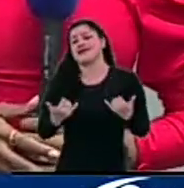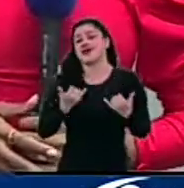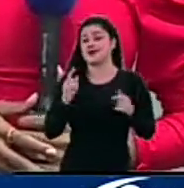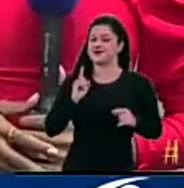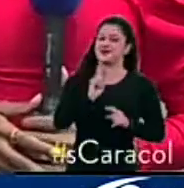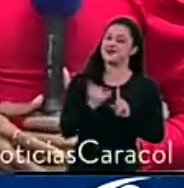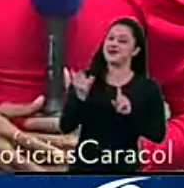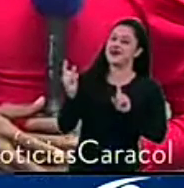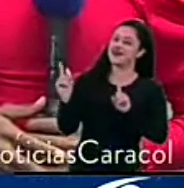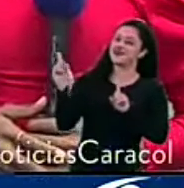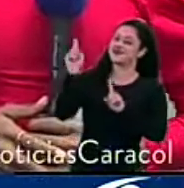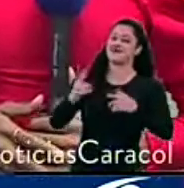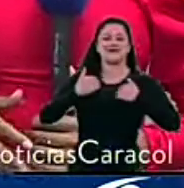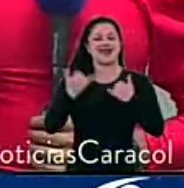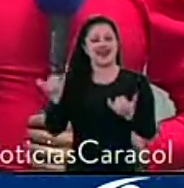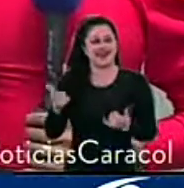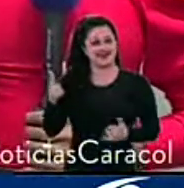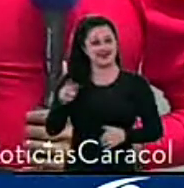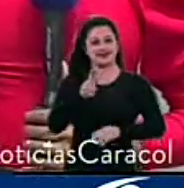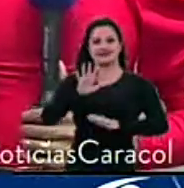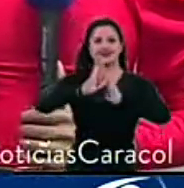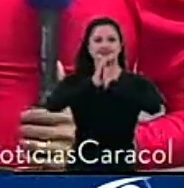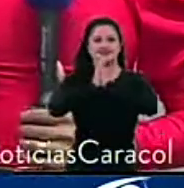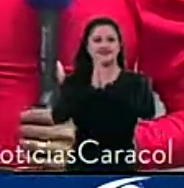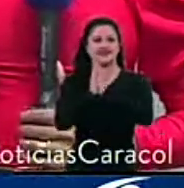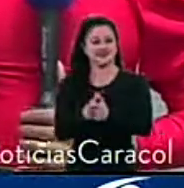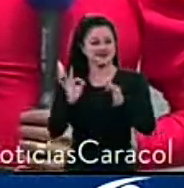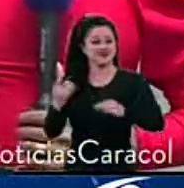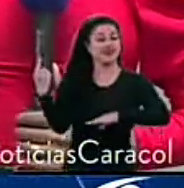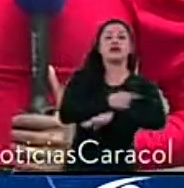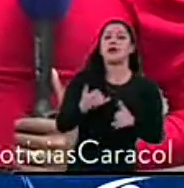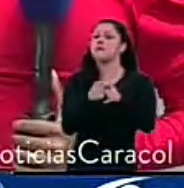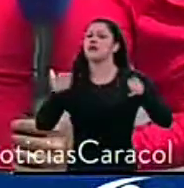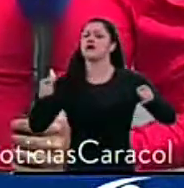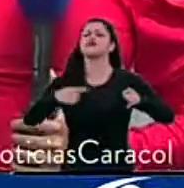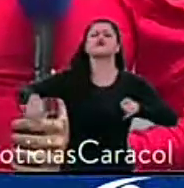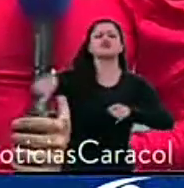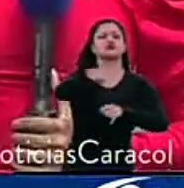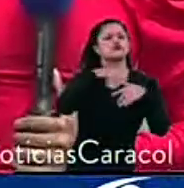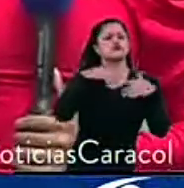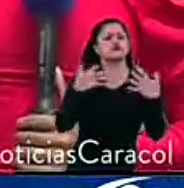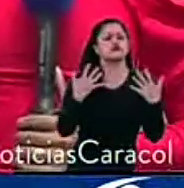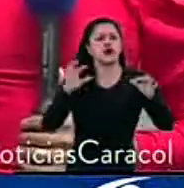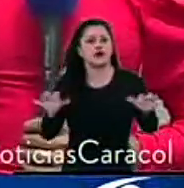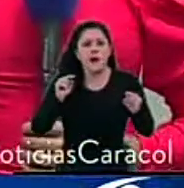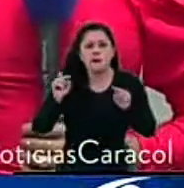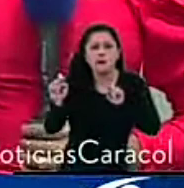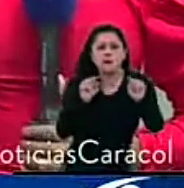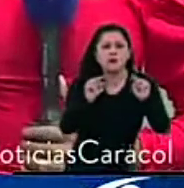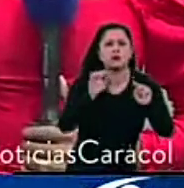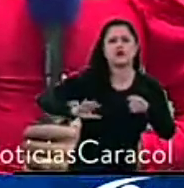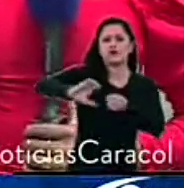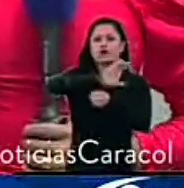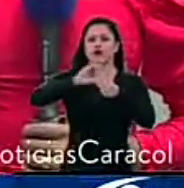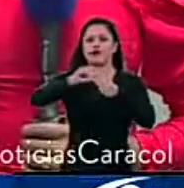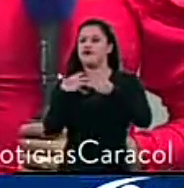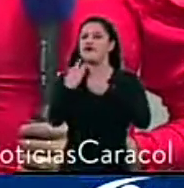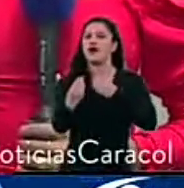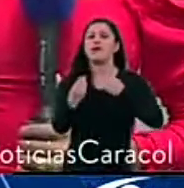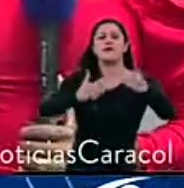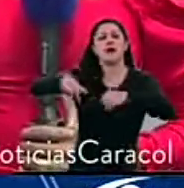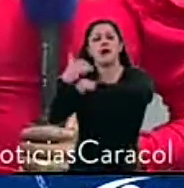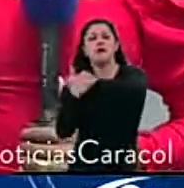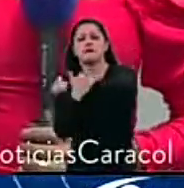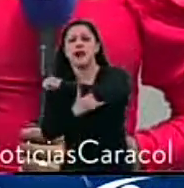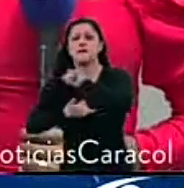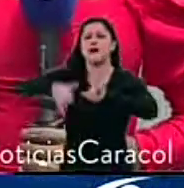diciembre. En minutos ampliaremos, por ejemplo, cómo avanza el anéxodo de miles de viajeros que a esta hora se desplazan a las diferentes regiones del país para compartir estas fiestas